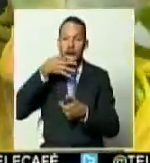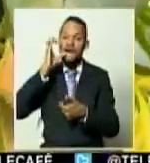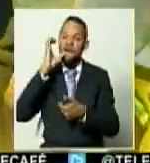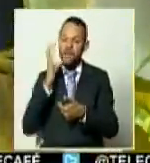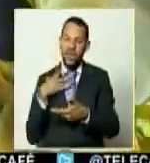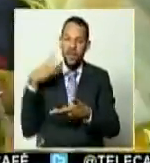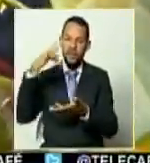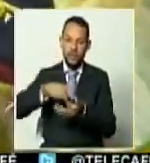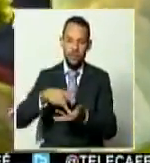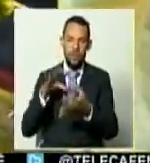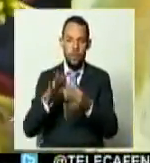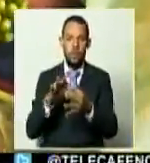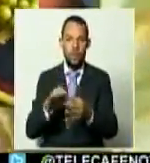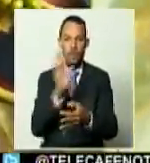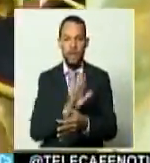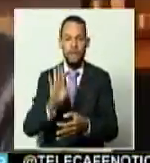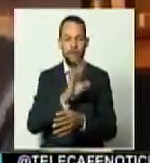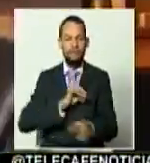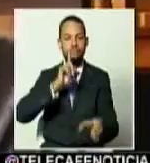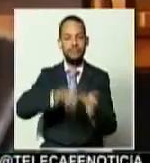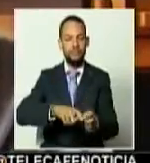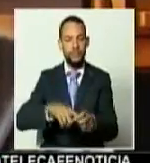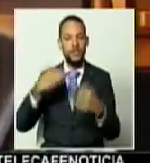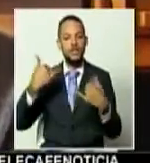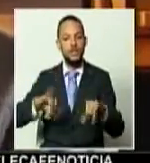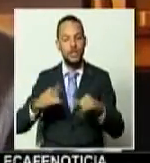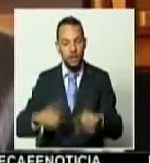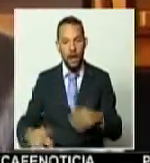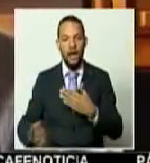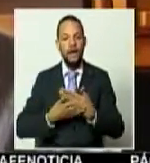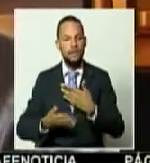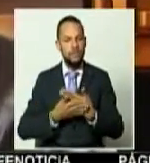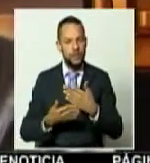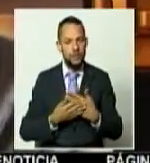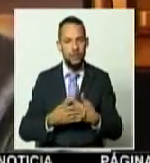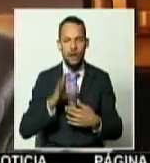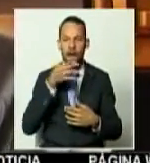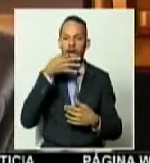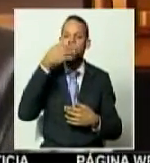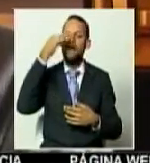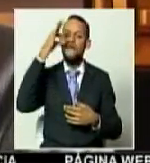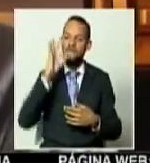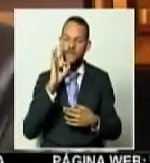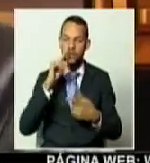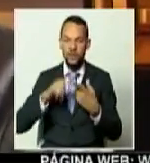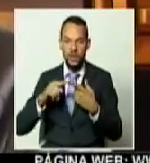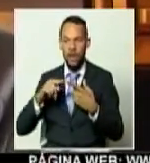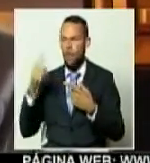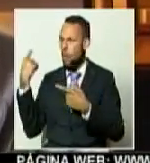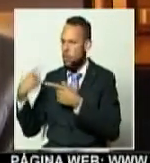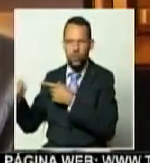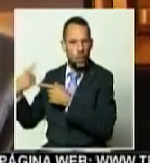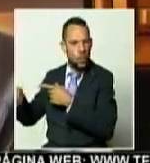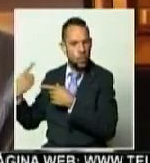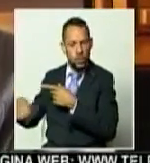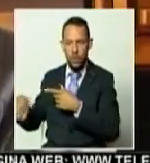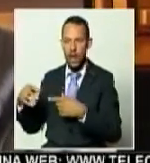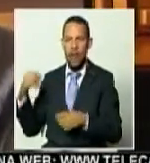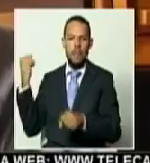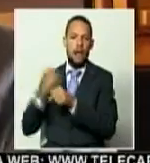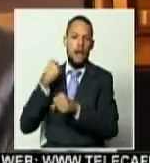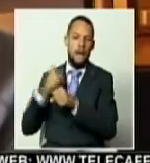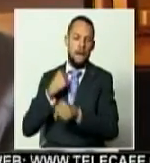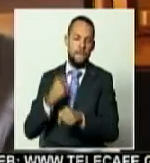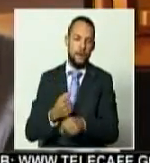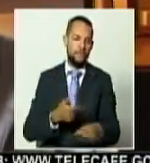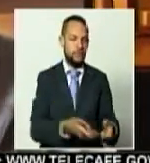del departamento. La región de Caldas y el eje cafetero, pues, confluyen personas de todo el país a recolectar la cosecha